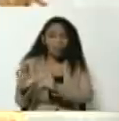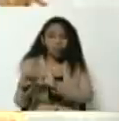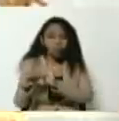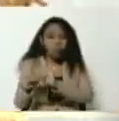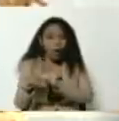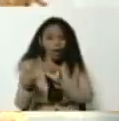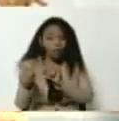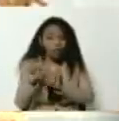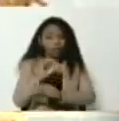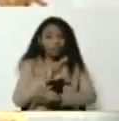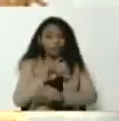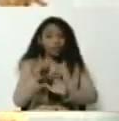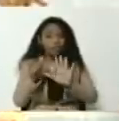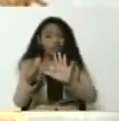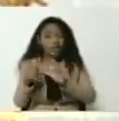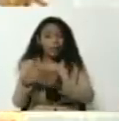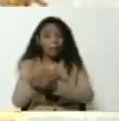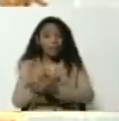Con esos